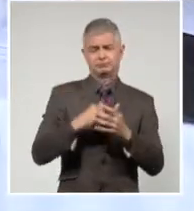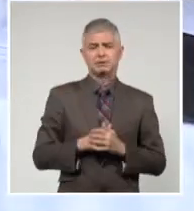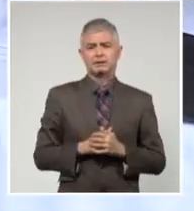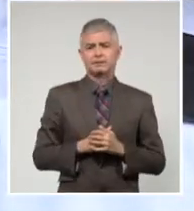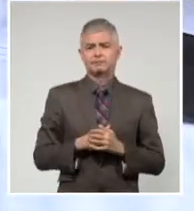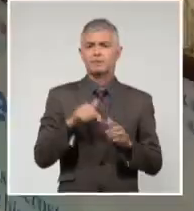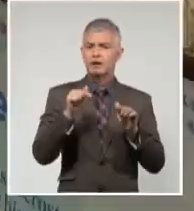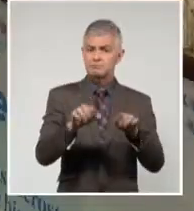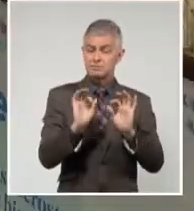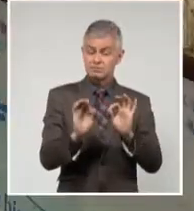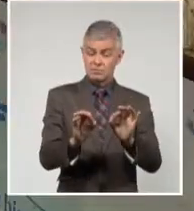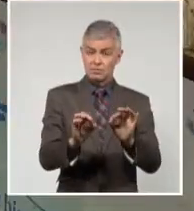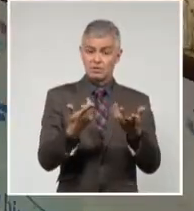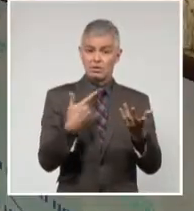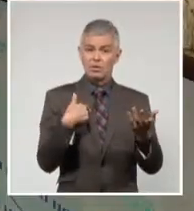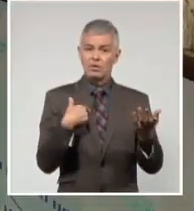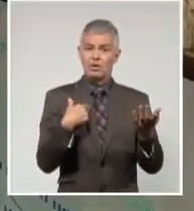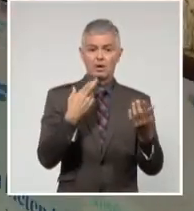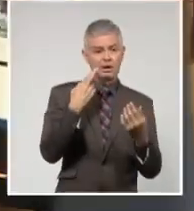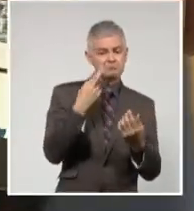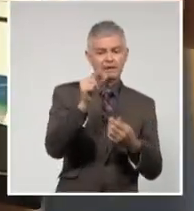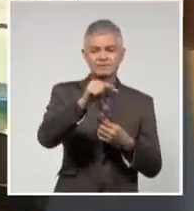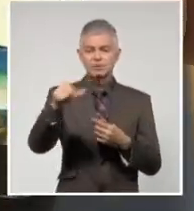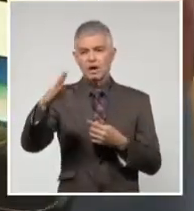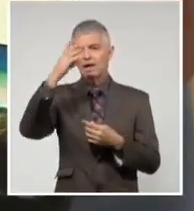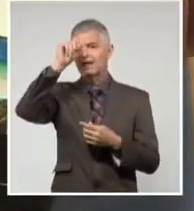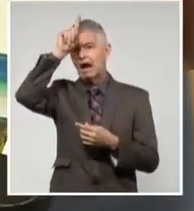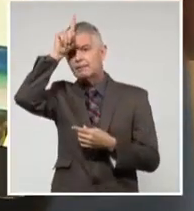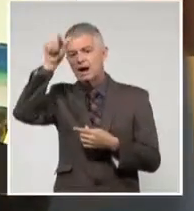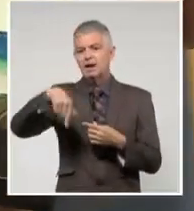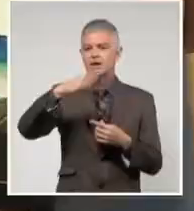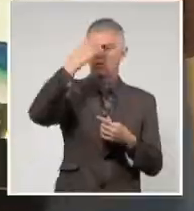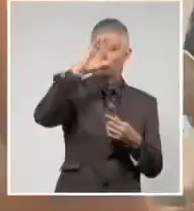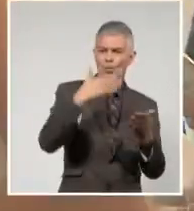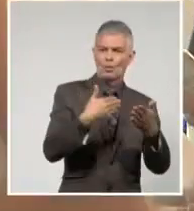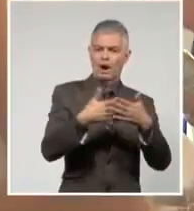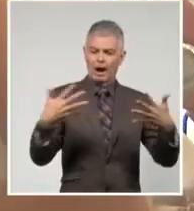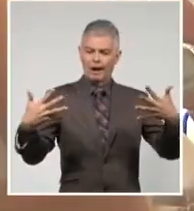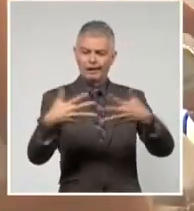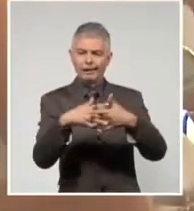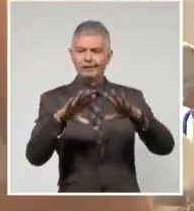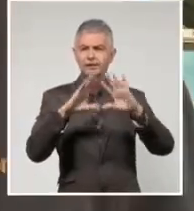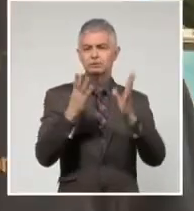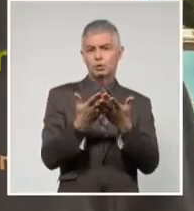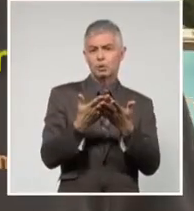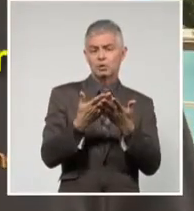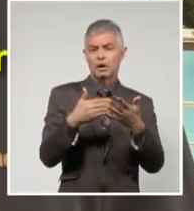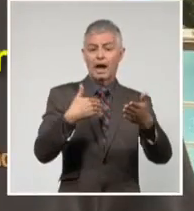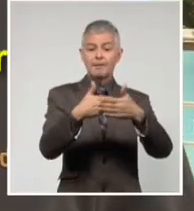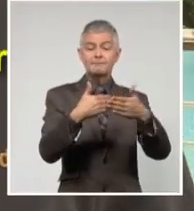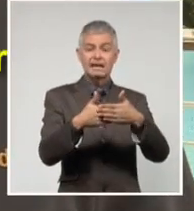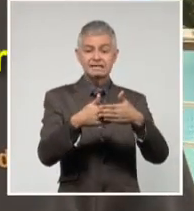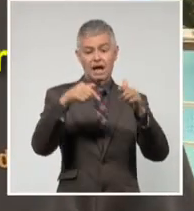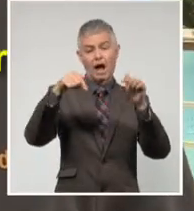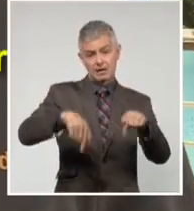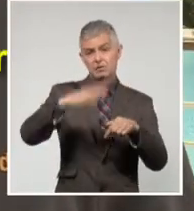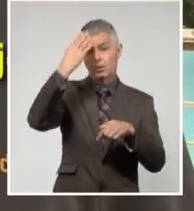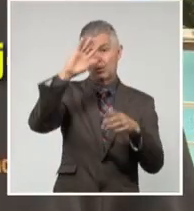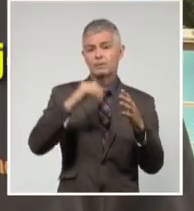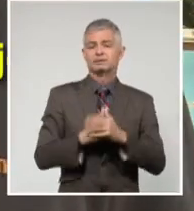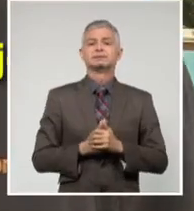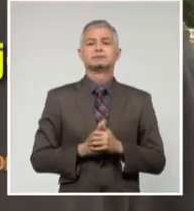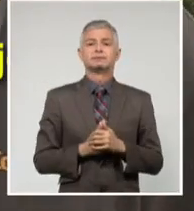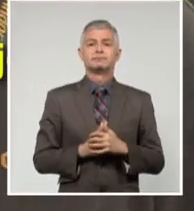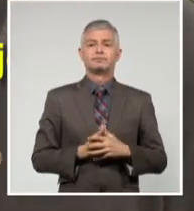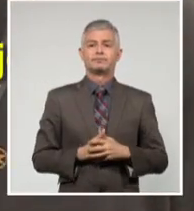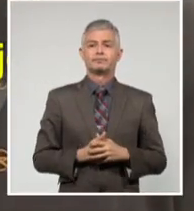de viajes germanos, los receptivos cubanos y las cadenas hoteleras nacionales y extranjeras con presencia en nuestro país. This is exactly what the event is about, right?